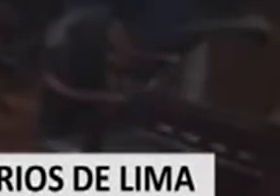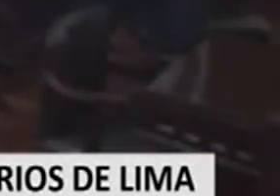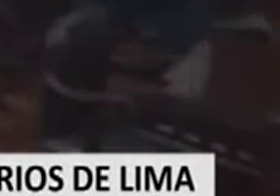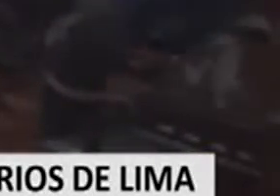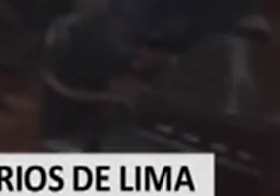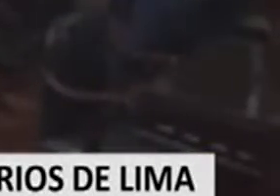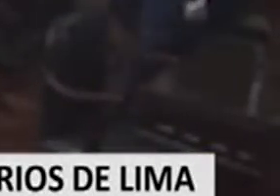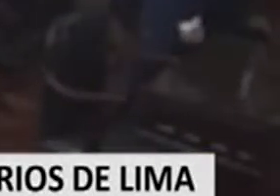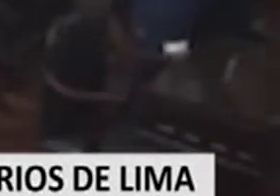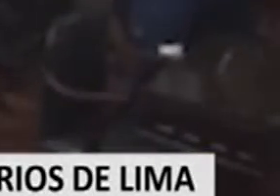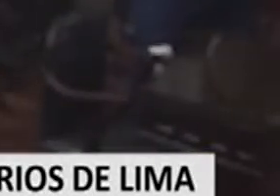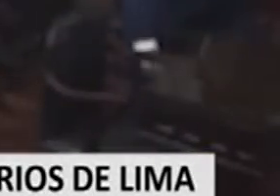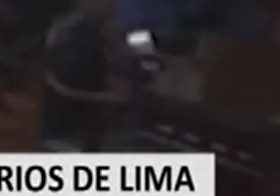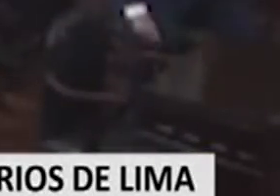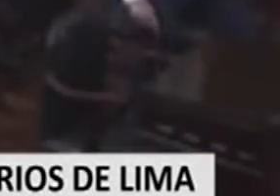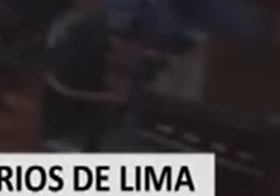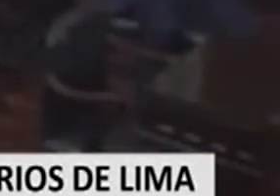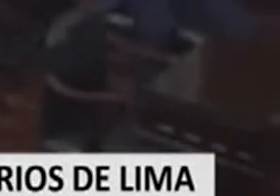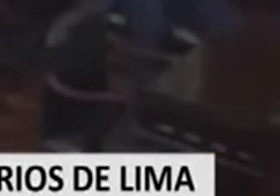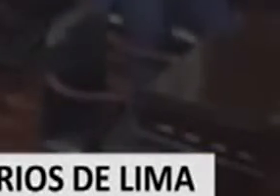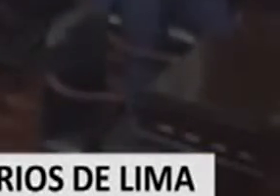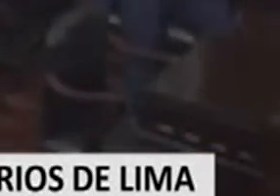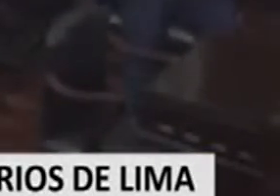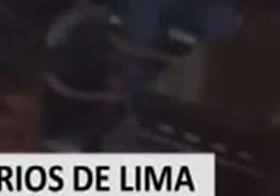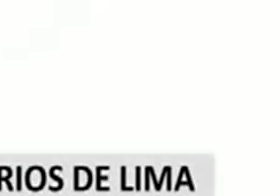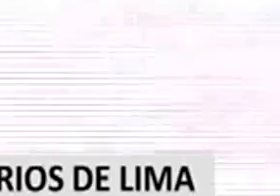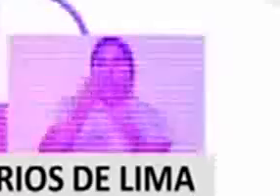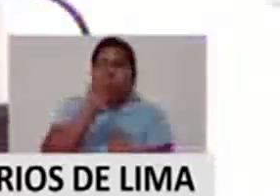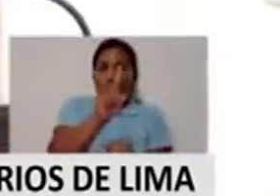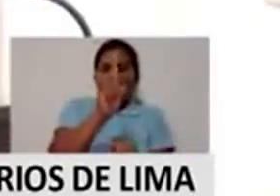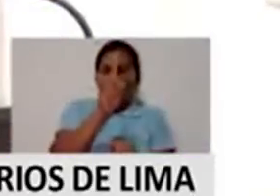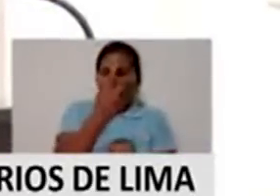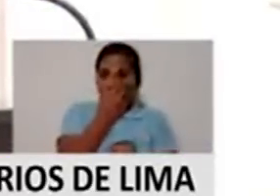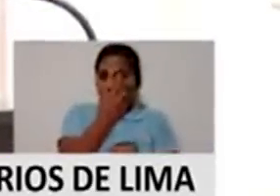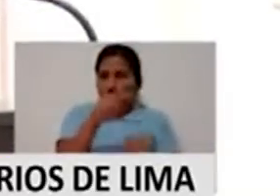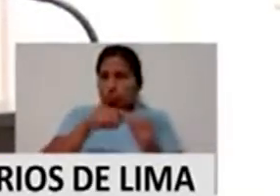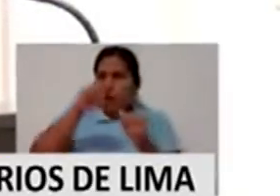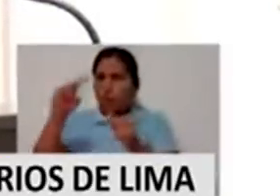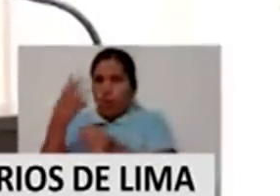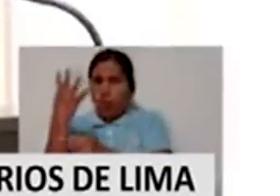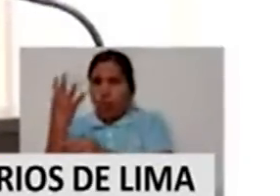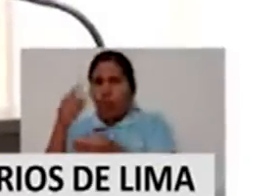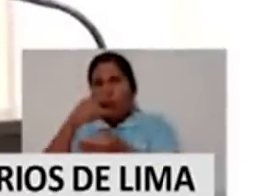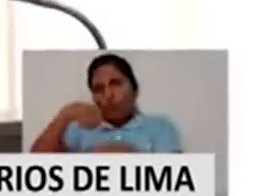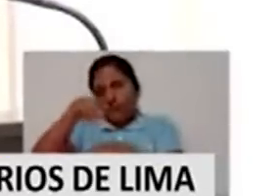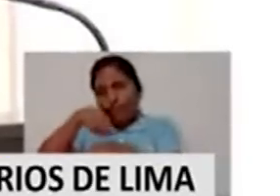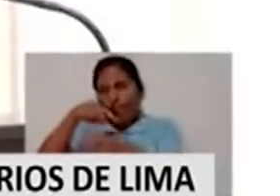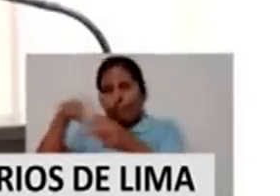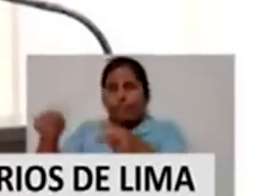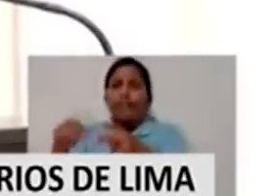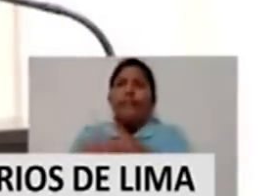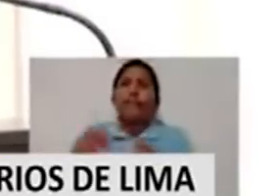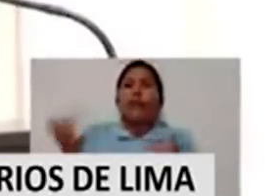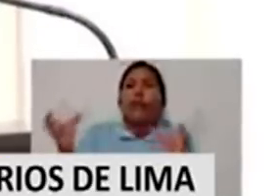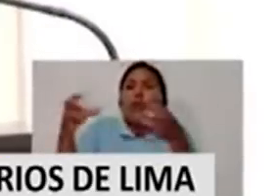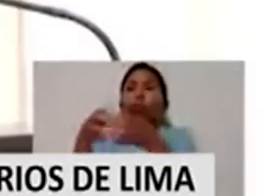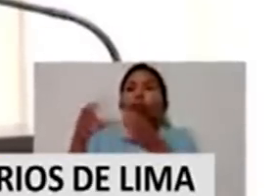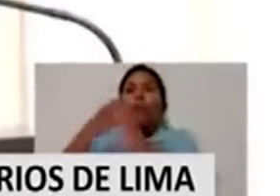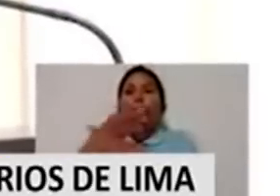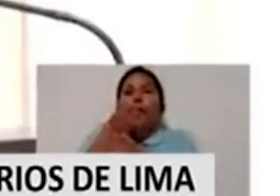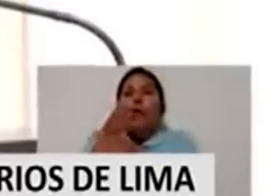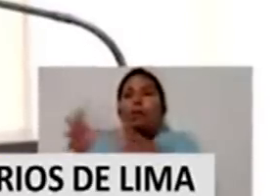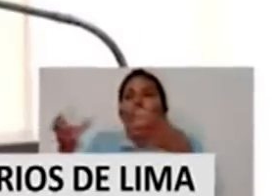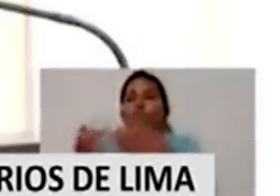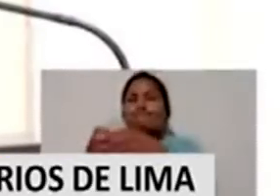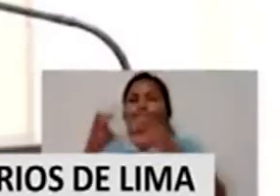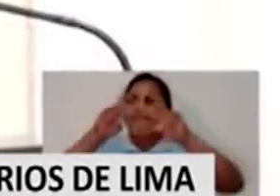de donaciones por un encuentro con el alcalde de Lima. Conformar una comisión investigadora a fin de que en el marco del debido